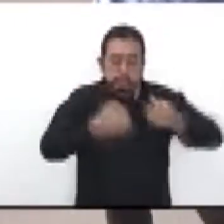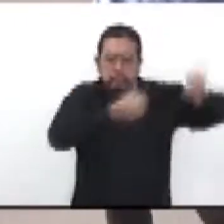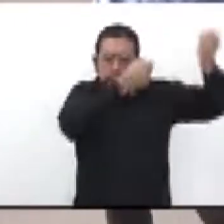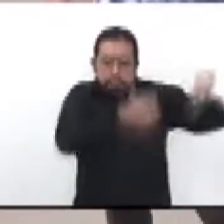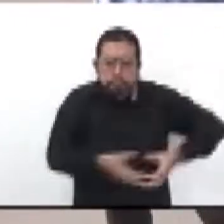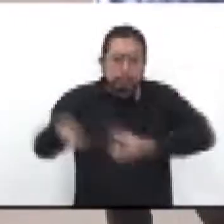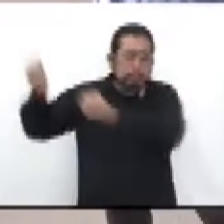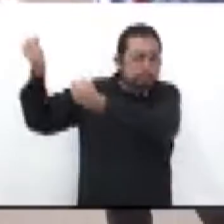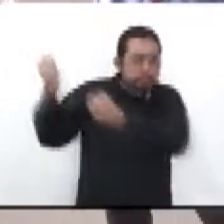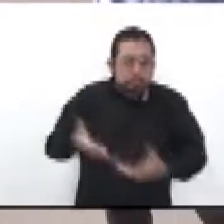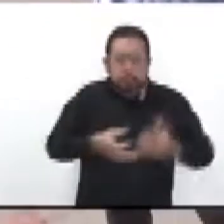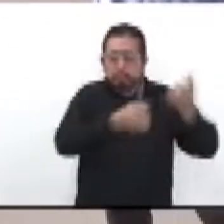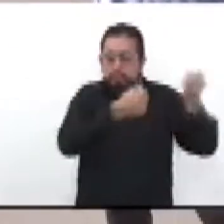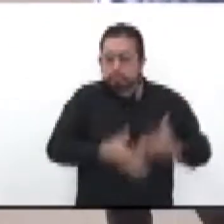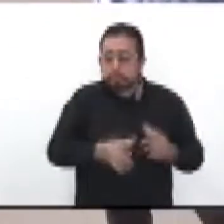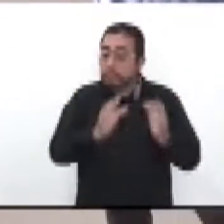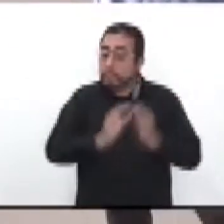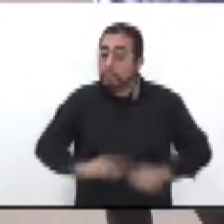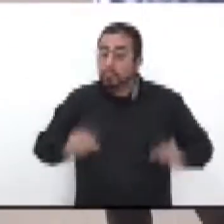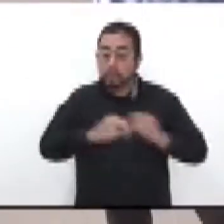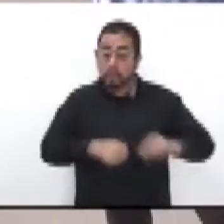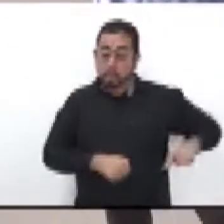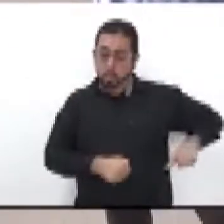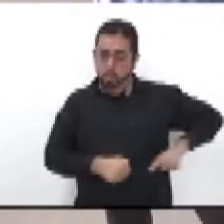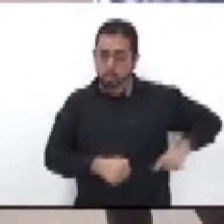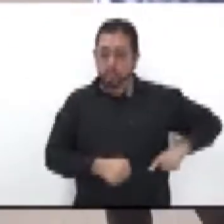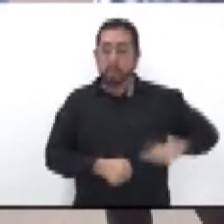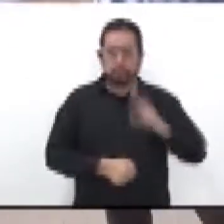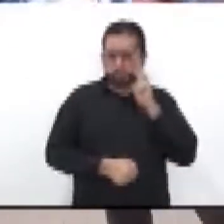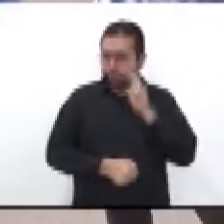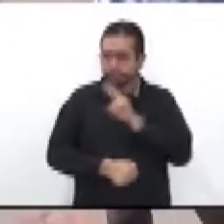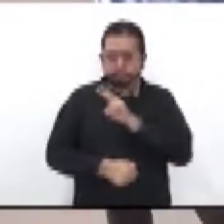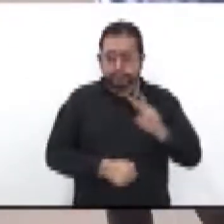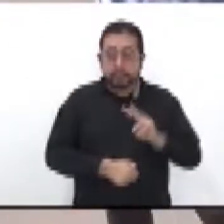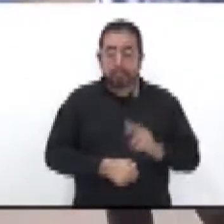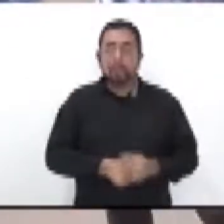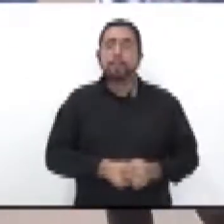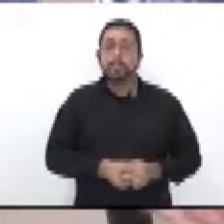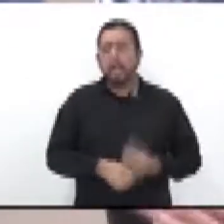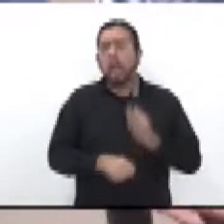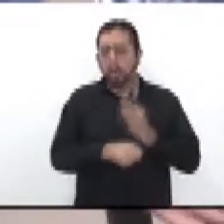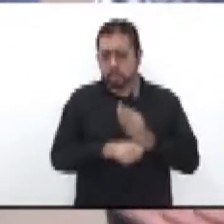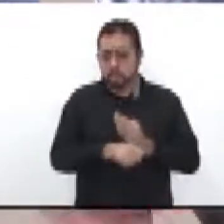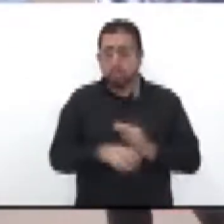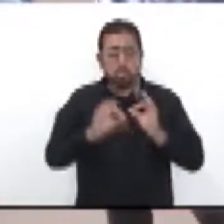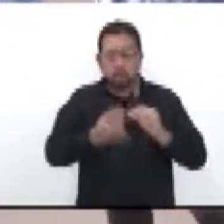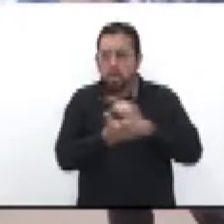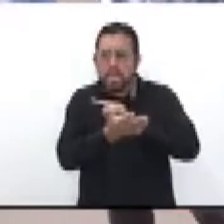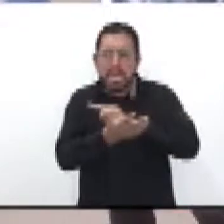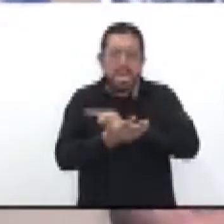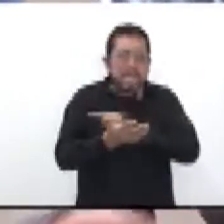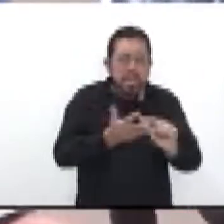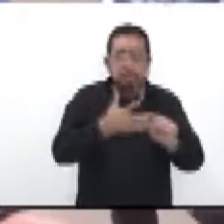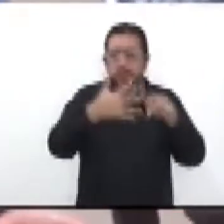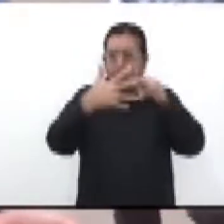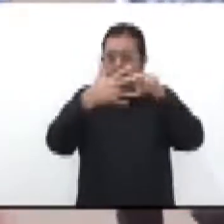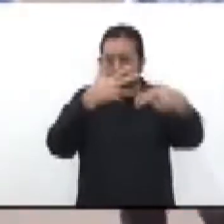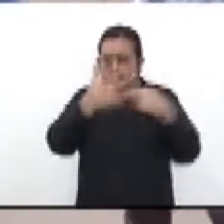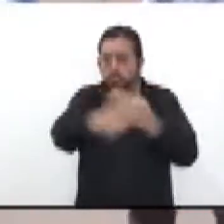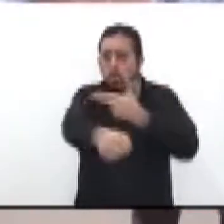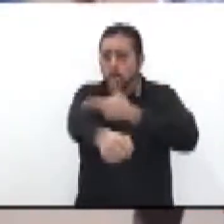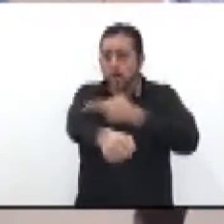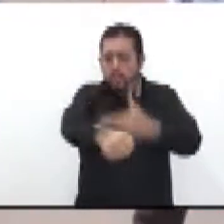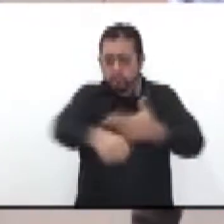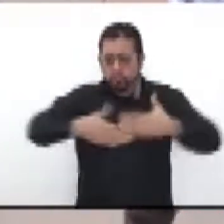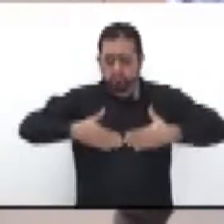consiguiendo, obteniendo por parte del gobierno en procesos transparentes, porque eso es algo también muy